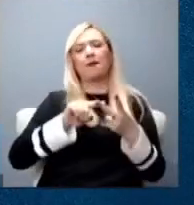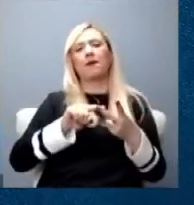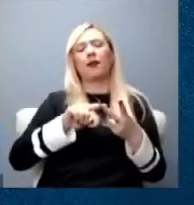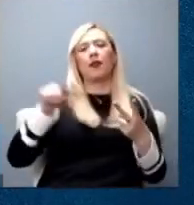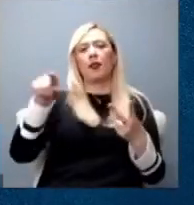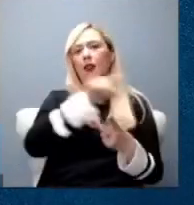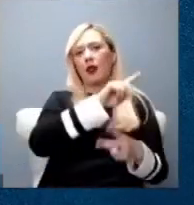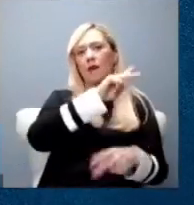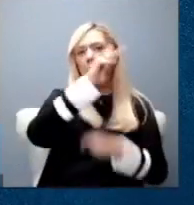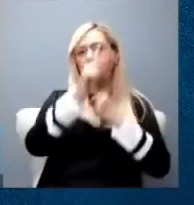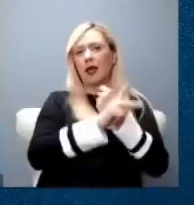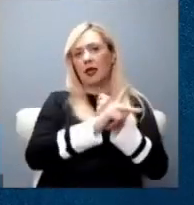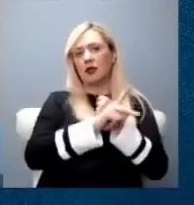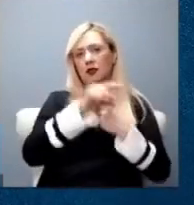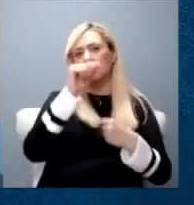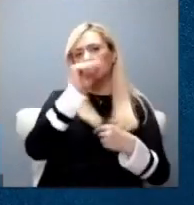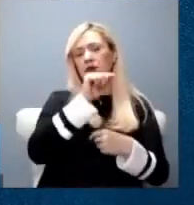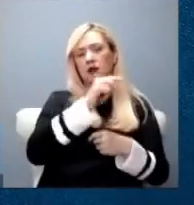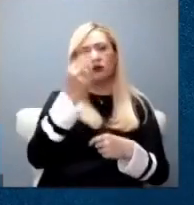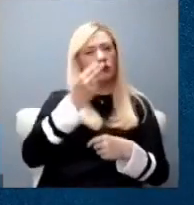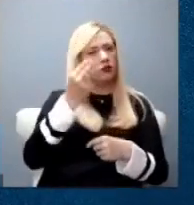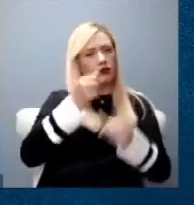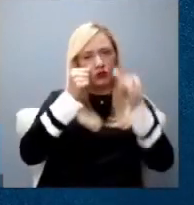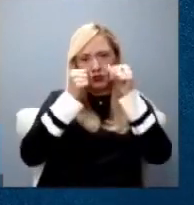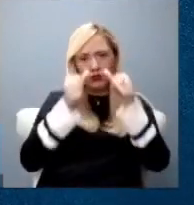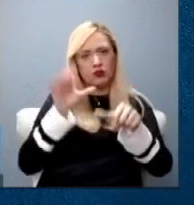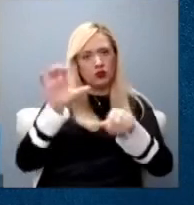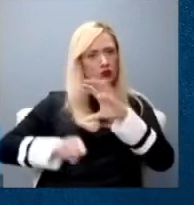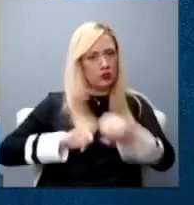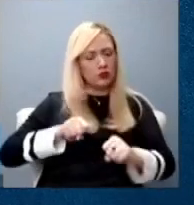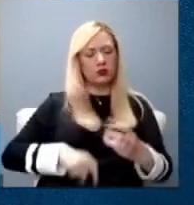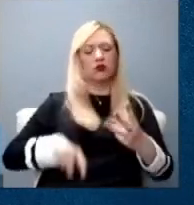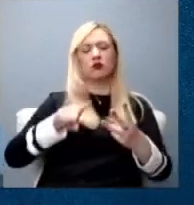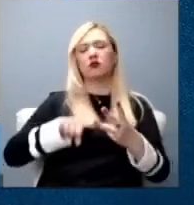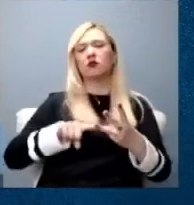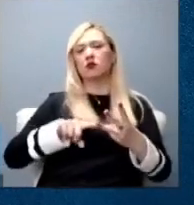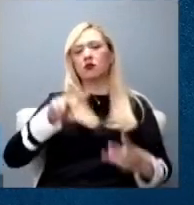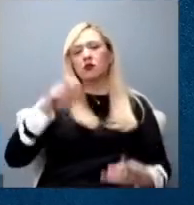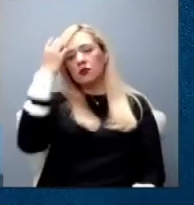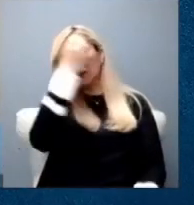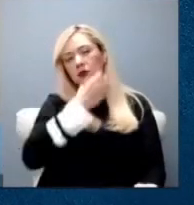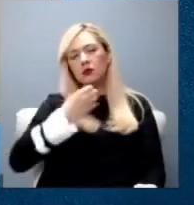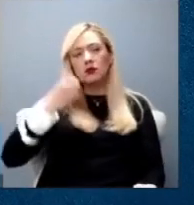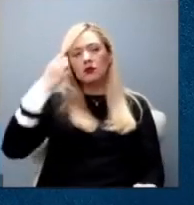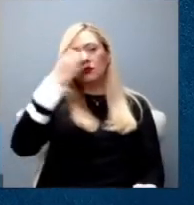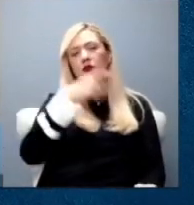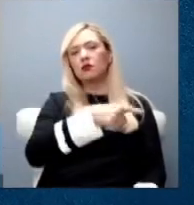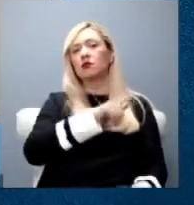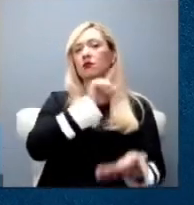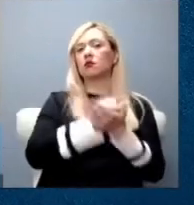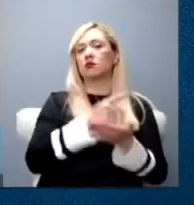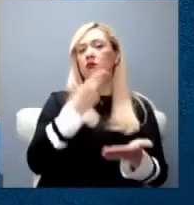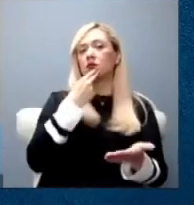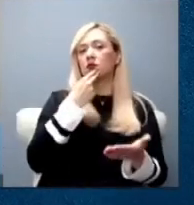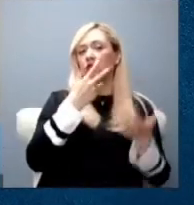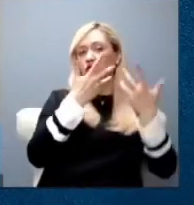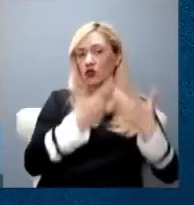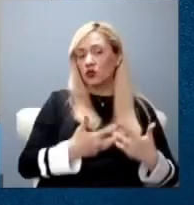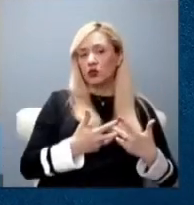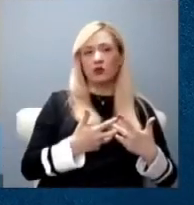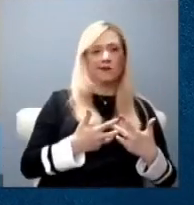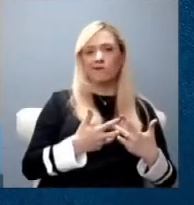perseguir eficazmente los crímenes, y la valoración de la voluntad y capacidad de la jurisdicción nacional. Cuando hablamos del